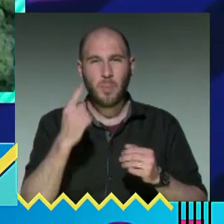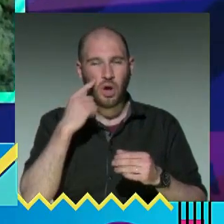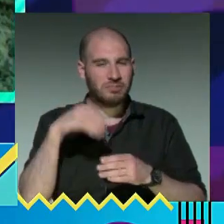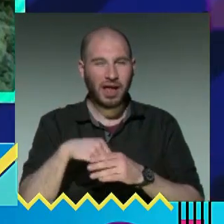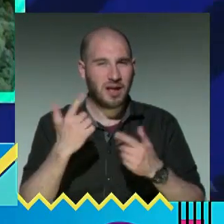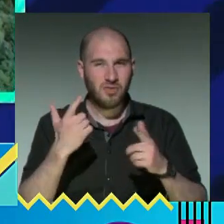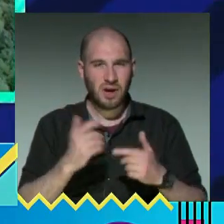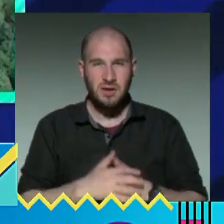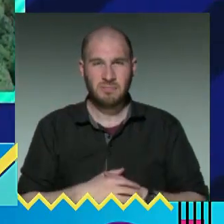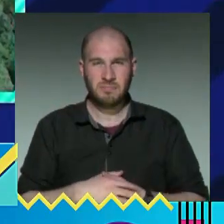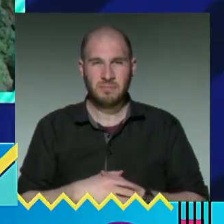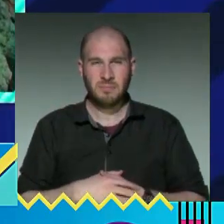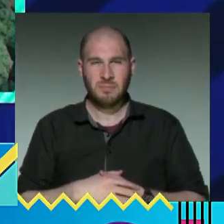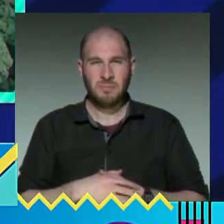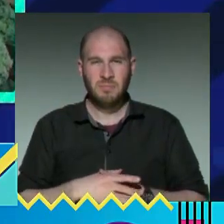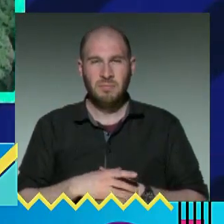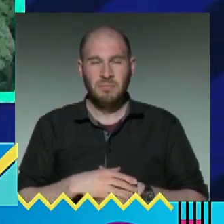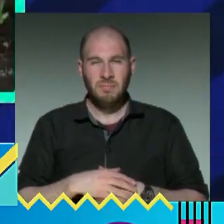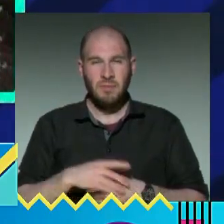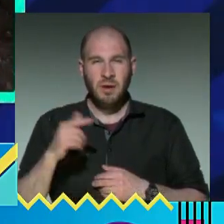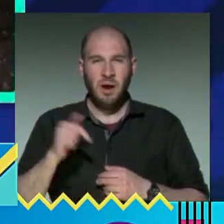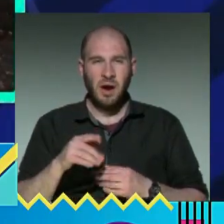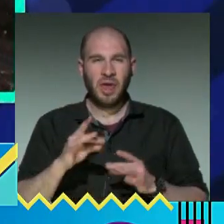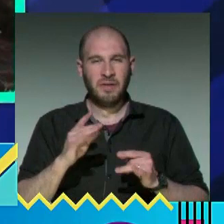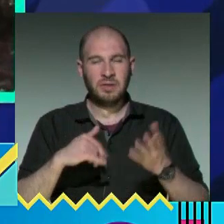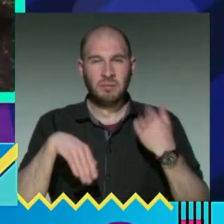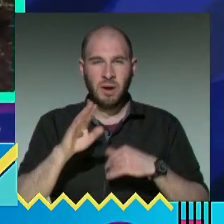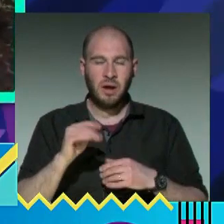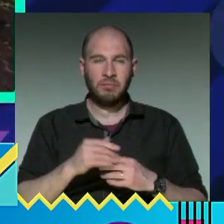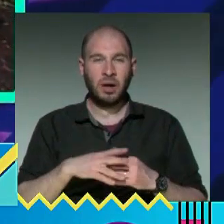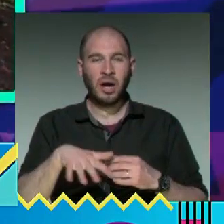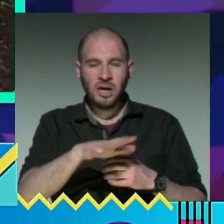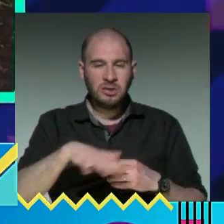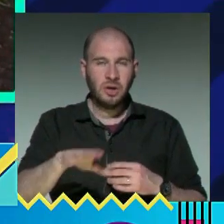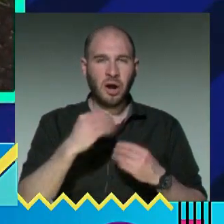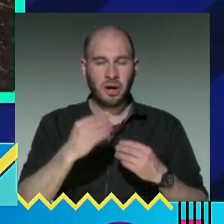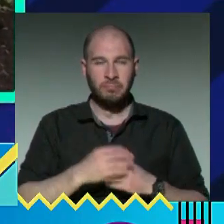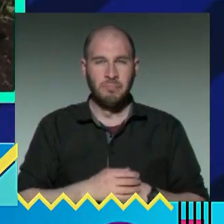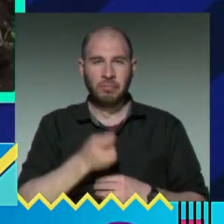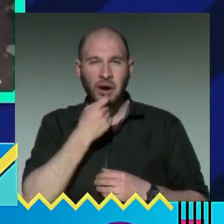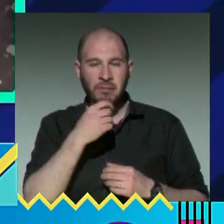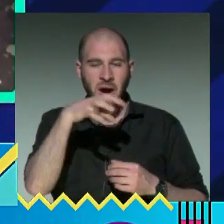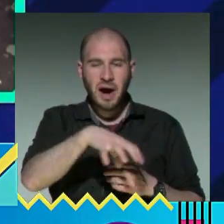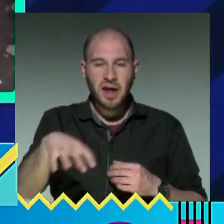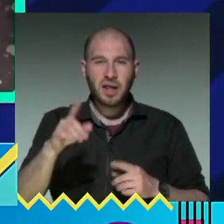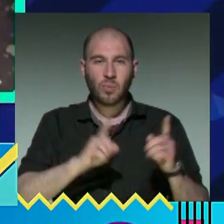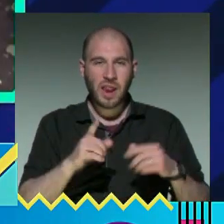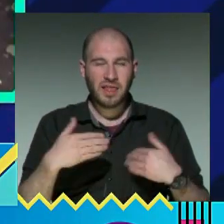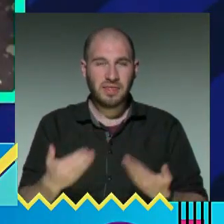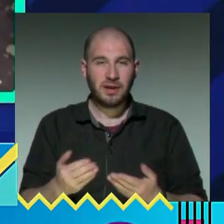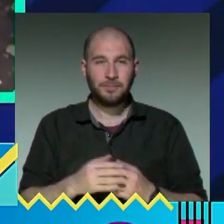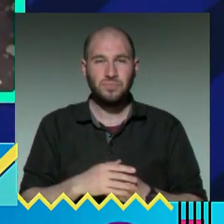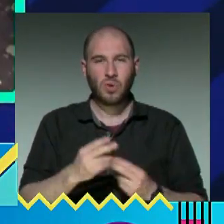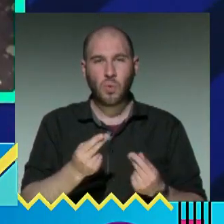municipal, entonces a la hora, básicamente, de lo más complejo, que es la zonificación, o sea, decir, qué áreas van a estar destinadas a los